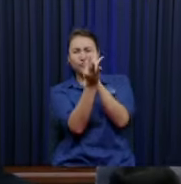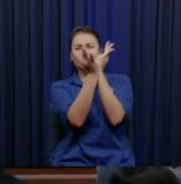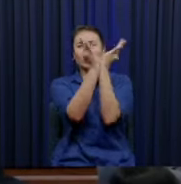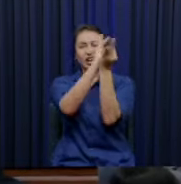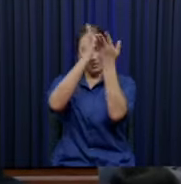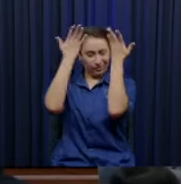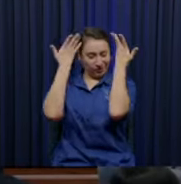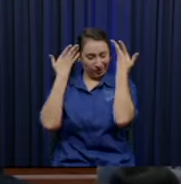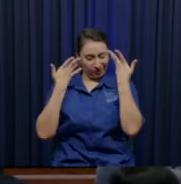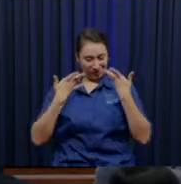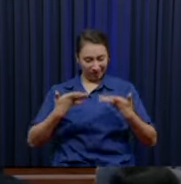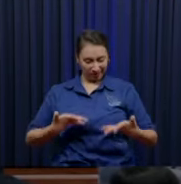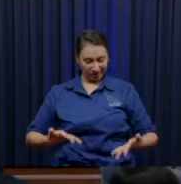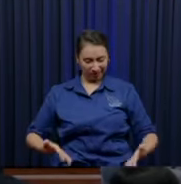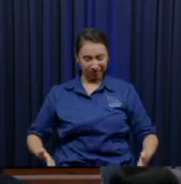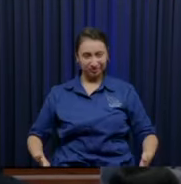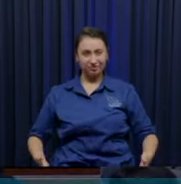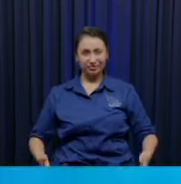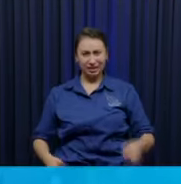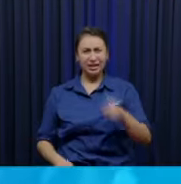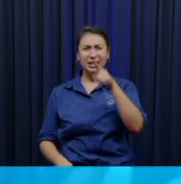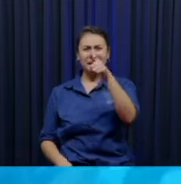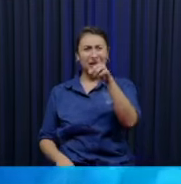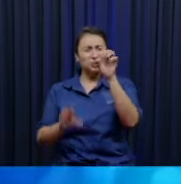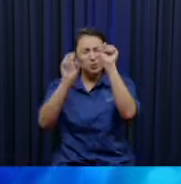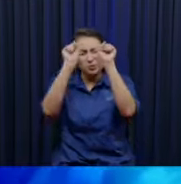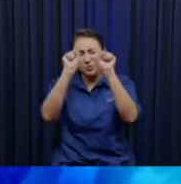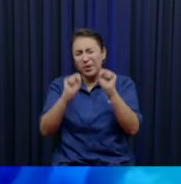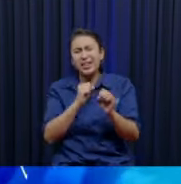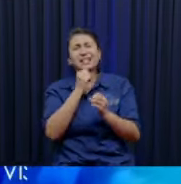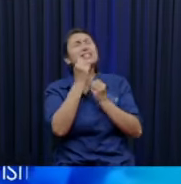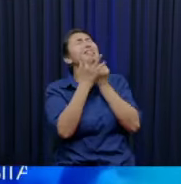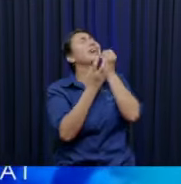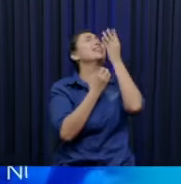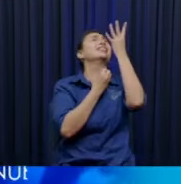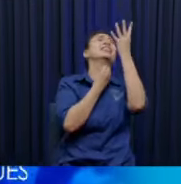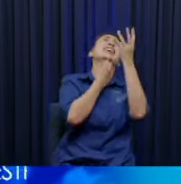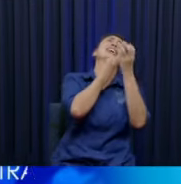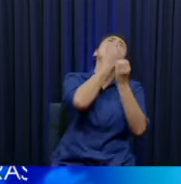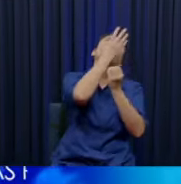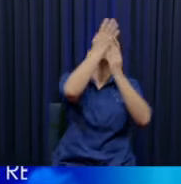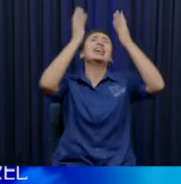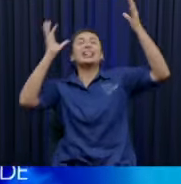musical en donde cantes con cánticos espontáneos a Dios.